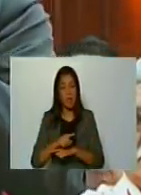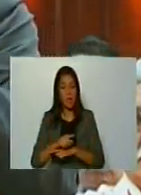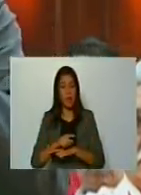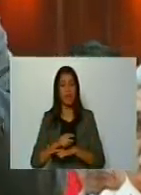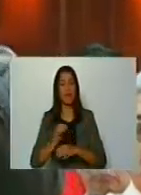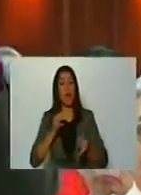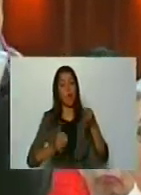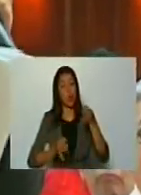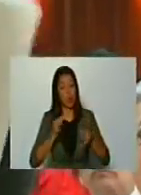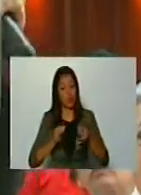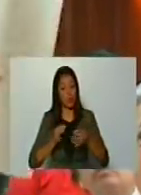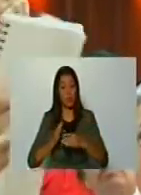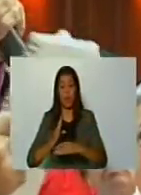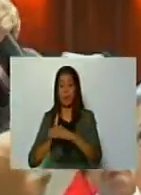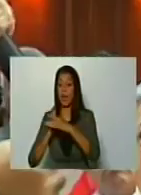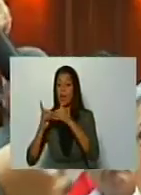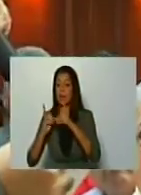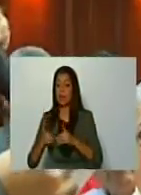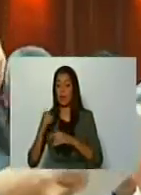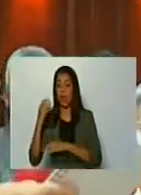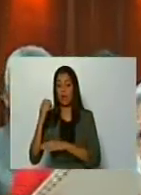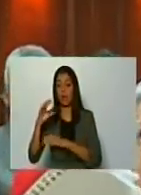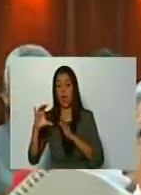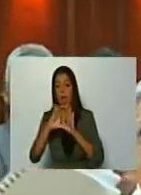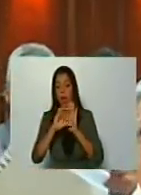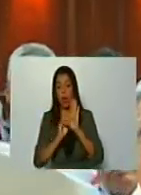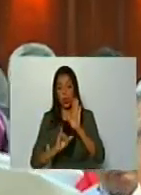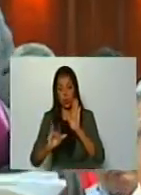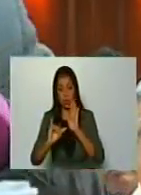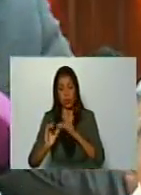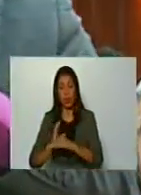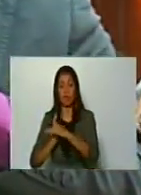las decisiones de la Asamblea Nacional Constituyente.